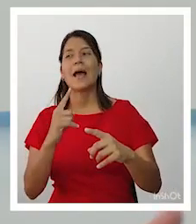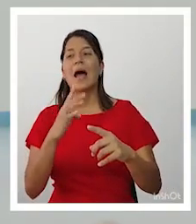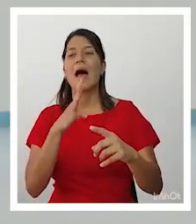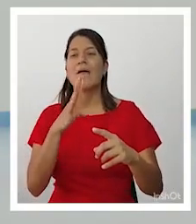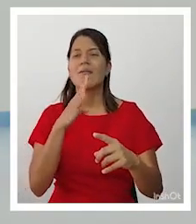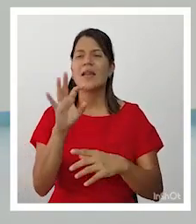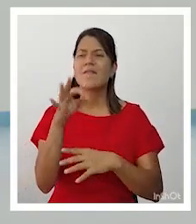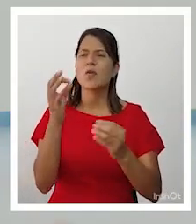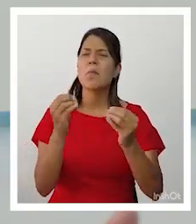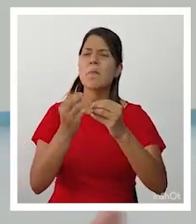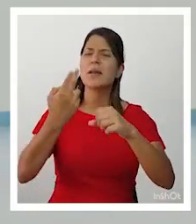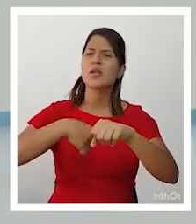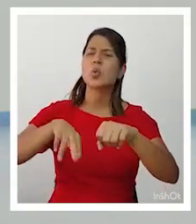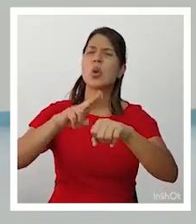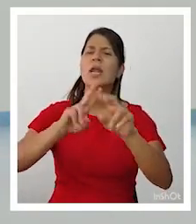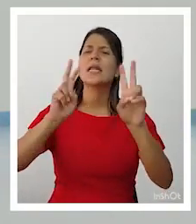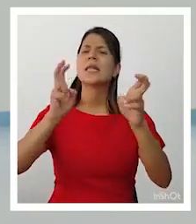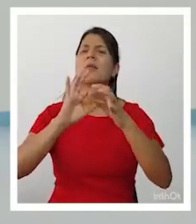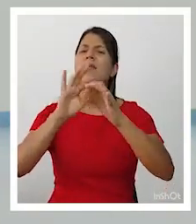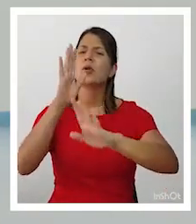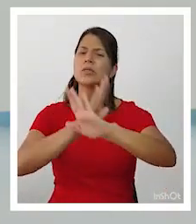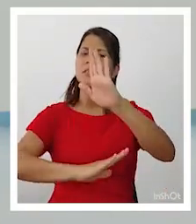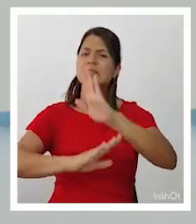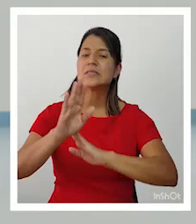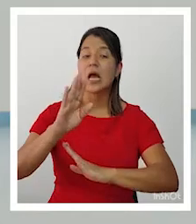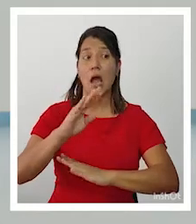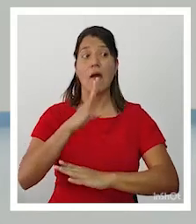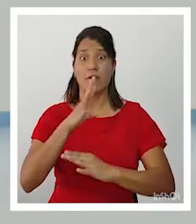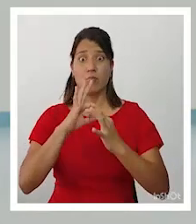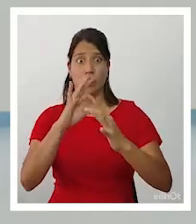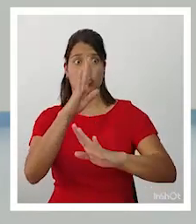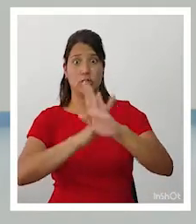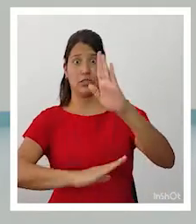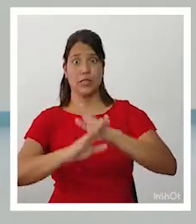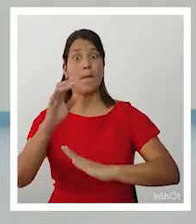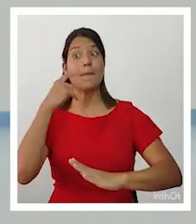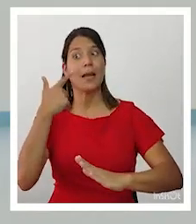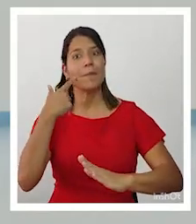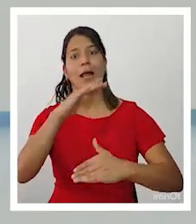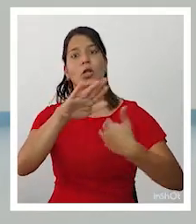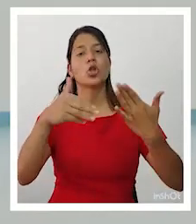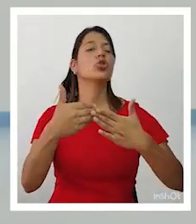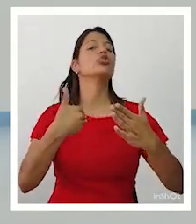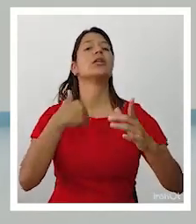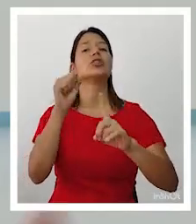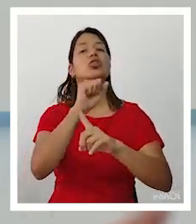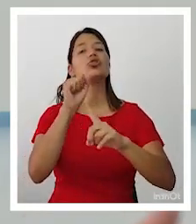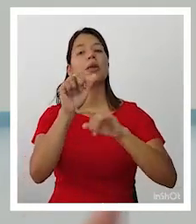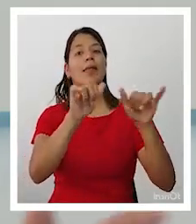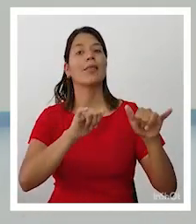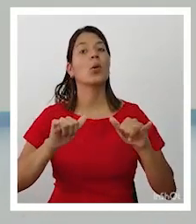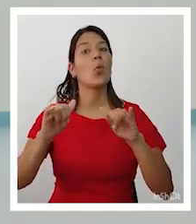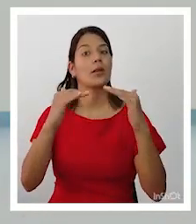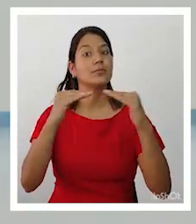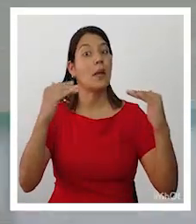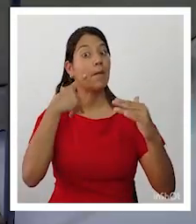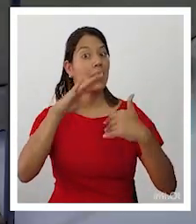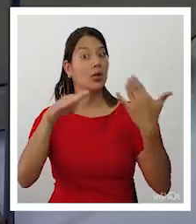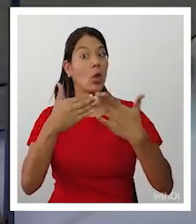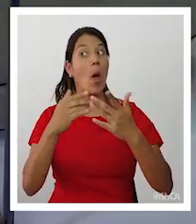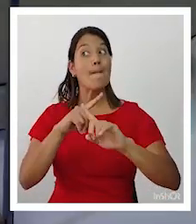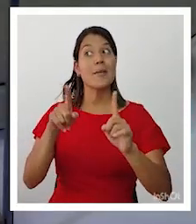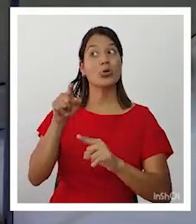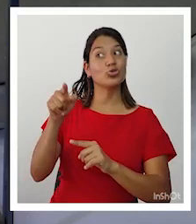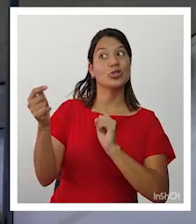sobre discapacidad para poder tener una sociedad realmente equitativa para todos y para todas. Bueno, pero hoy no viniste solo. Hoy te